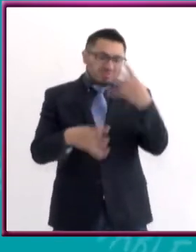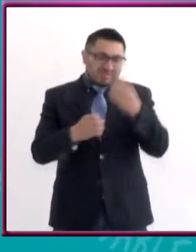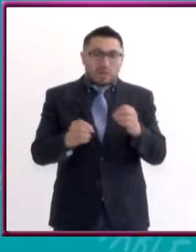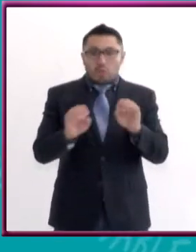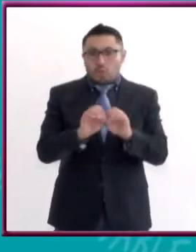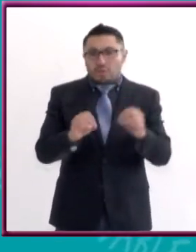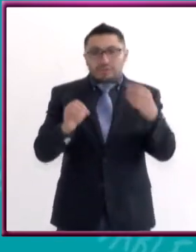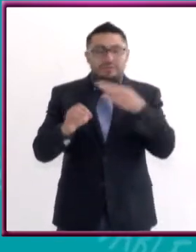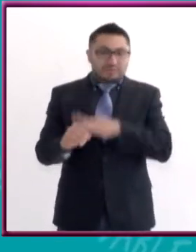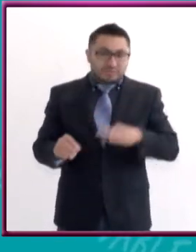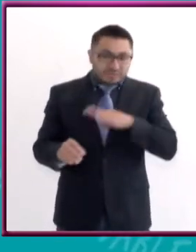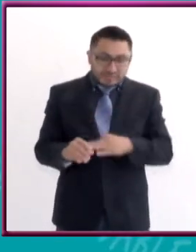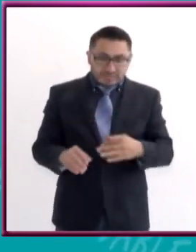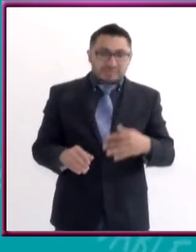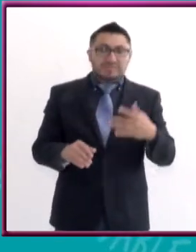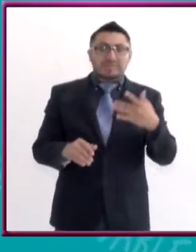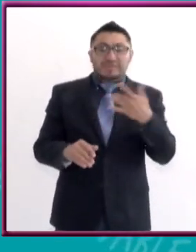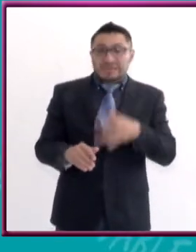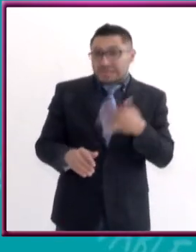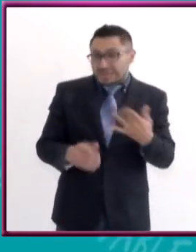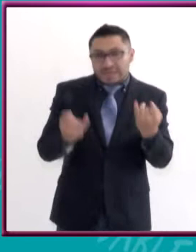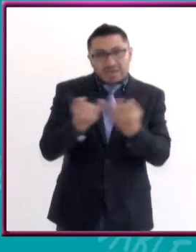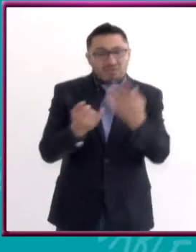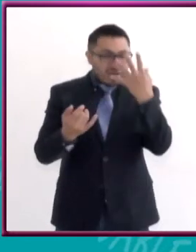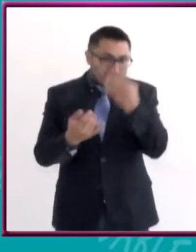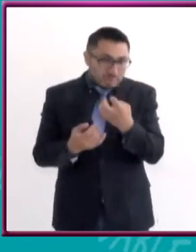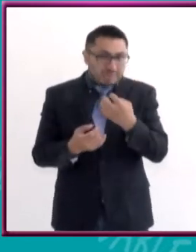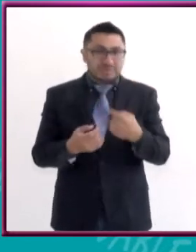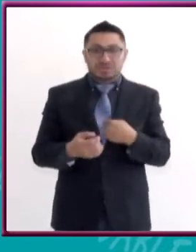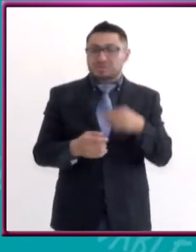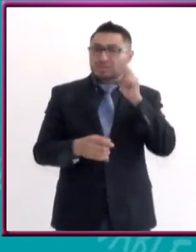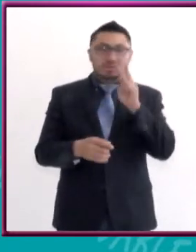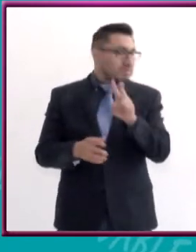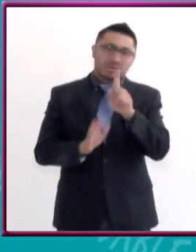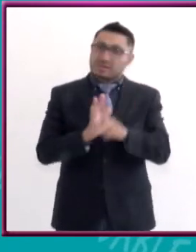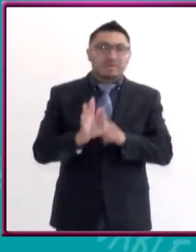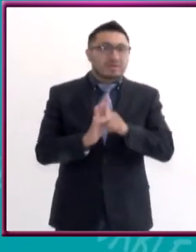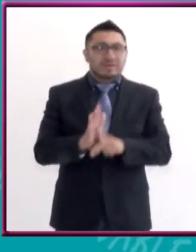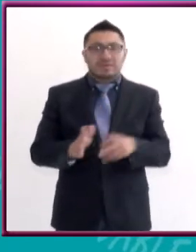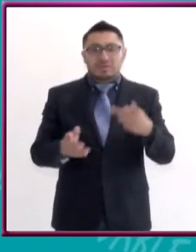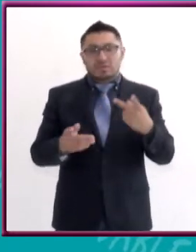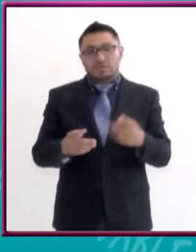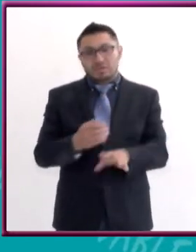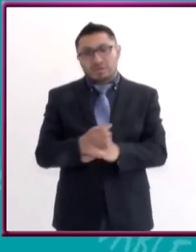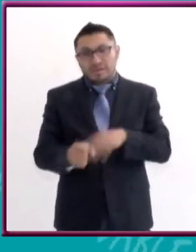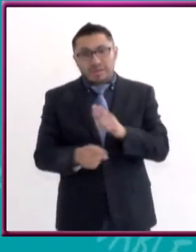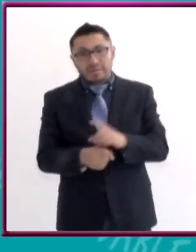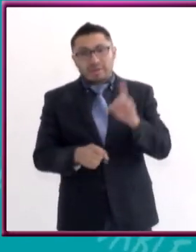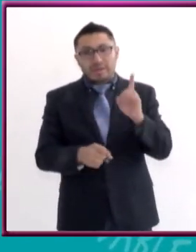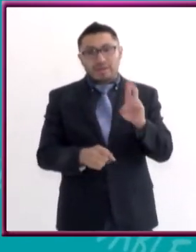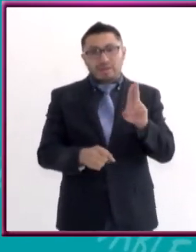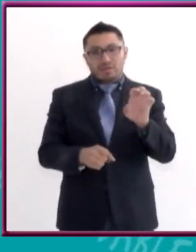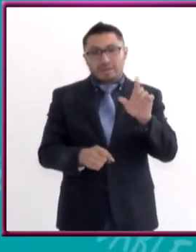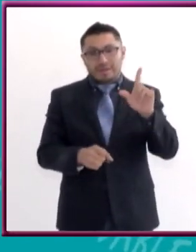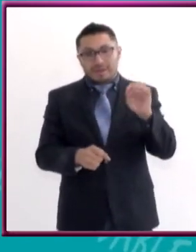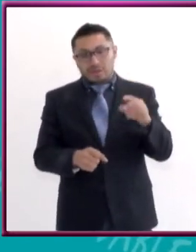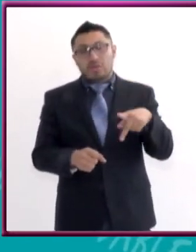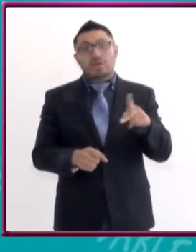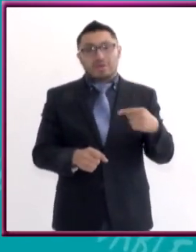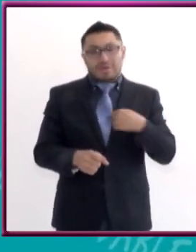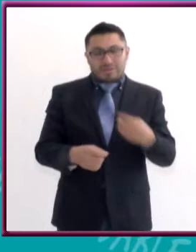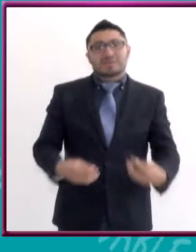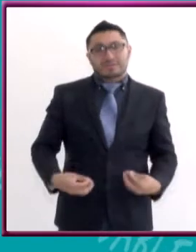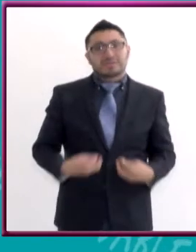su lealtad, igual pueden sentir tristeza. No he visto un video como tal de un animal en duelo, pero sí